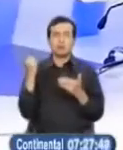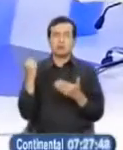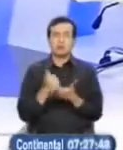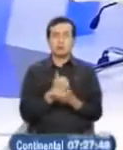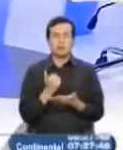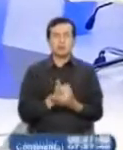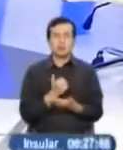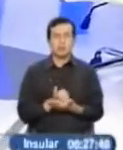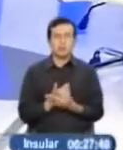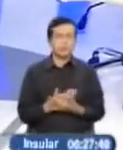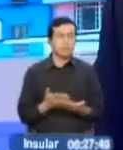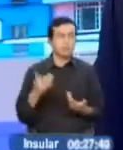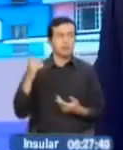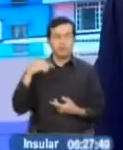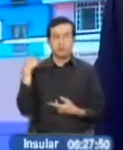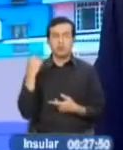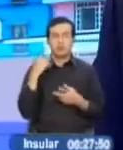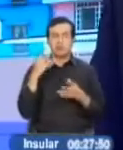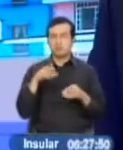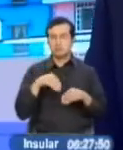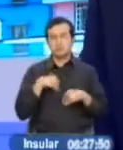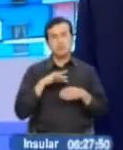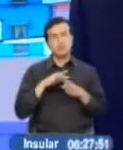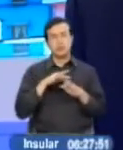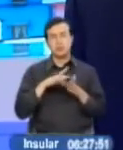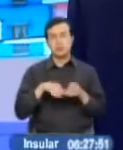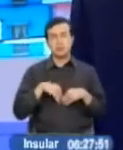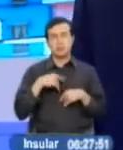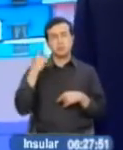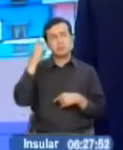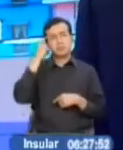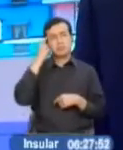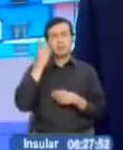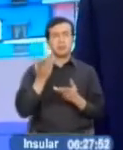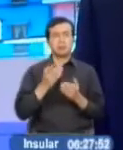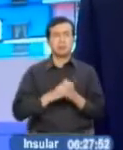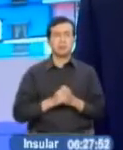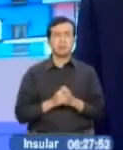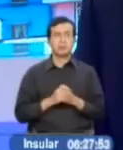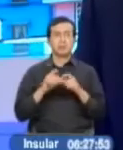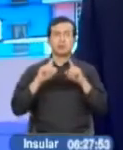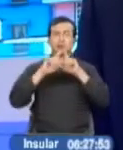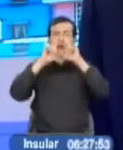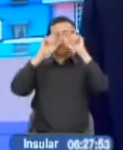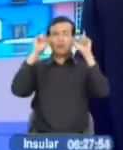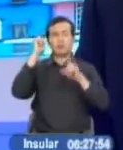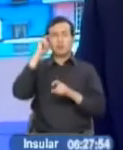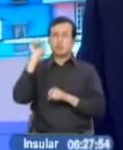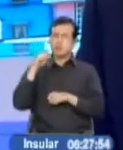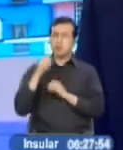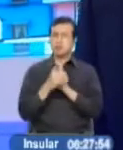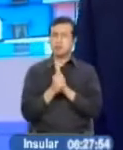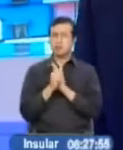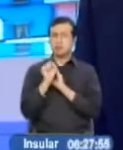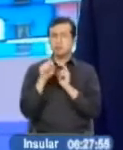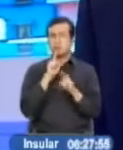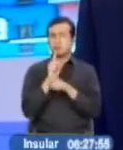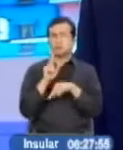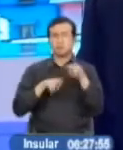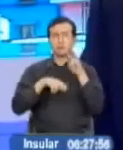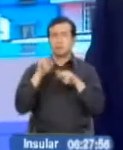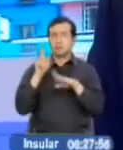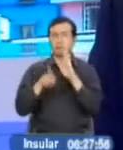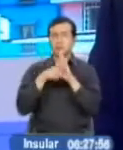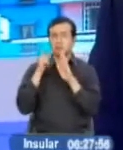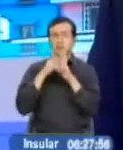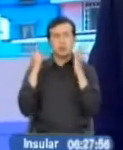sea. Nosotros asumimos ese riesgo porque calificamos como empresa capaz de poder construir, como en efecto